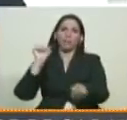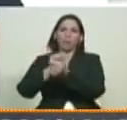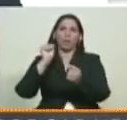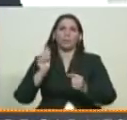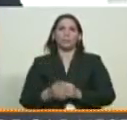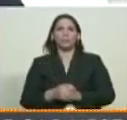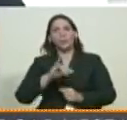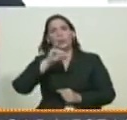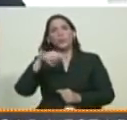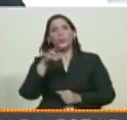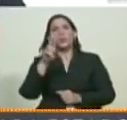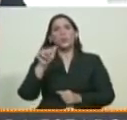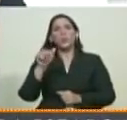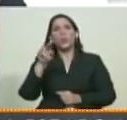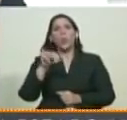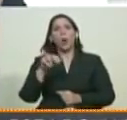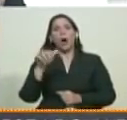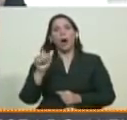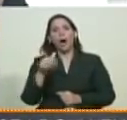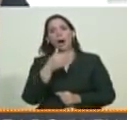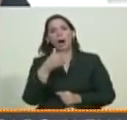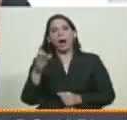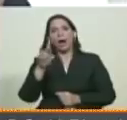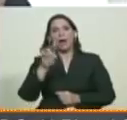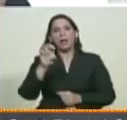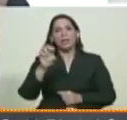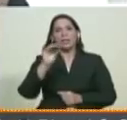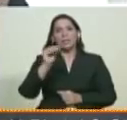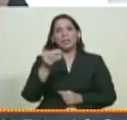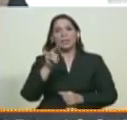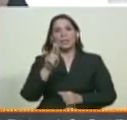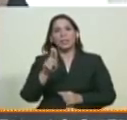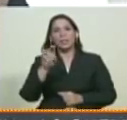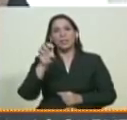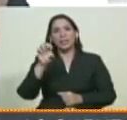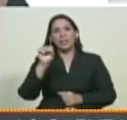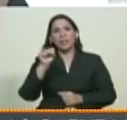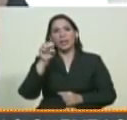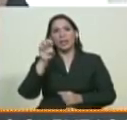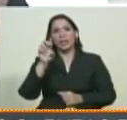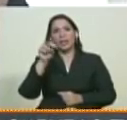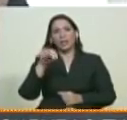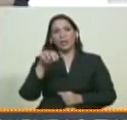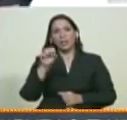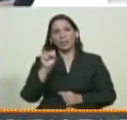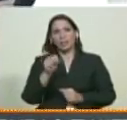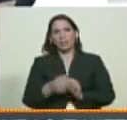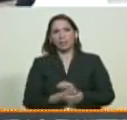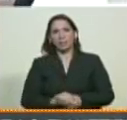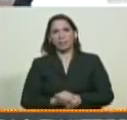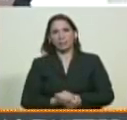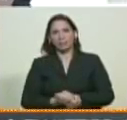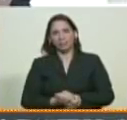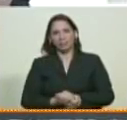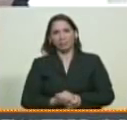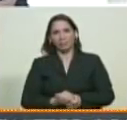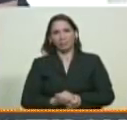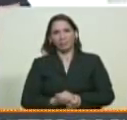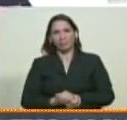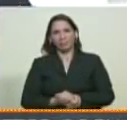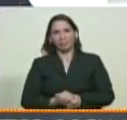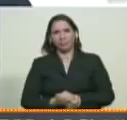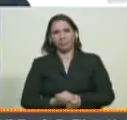Requesén Páez, presidente de la empresa Servi Rec Global, sociedad